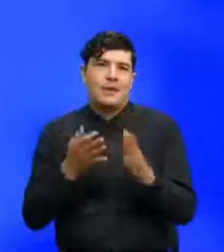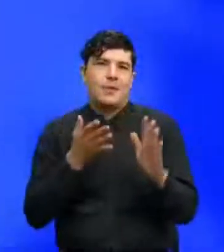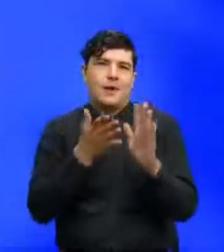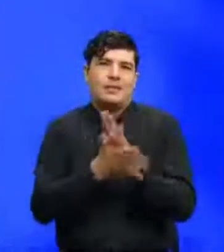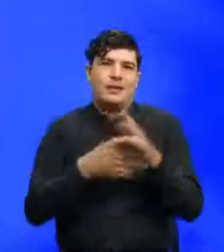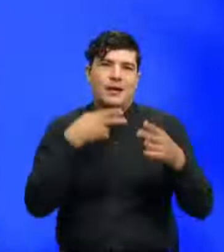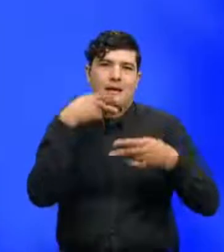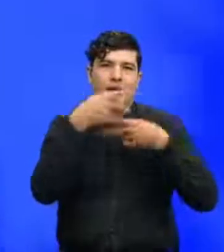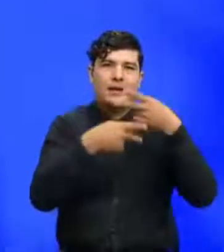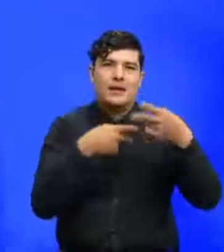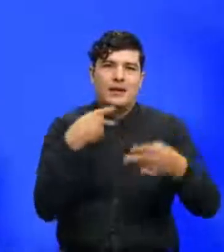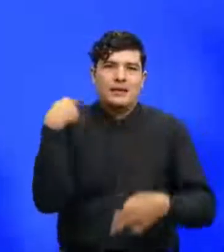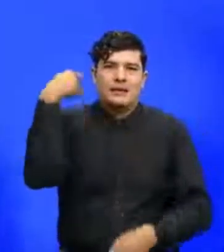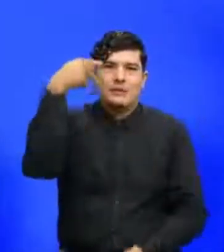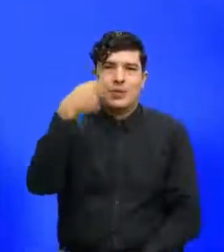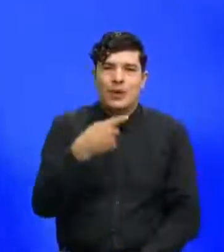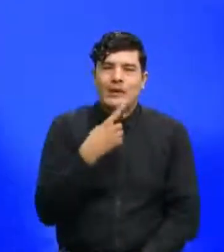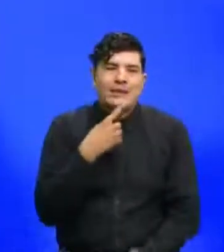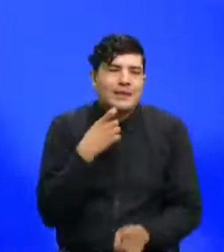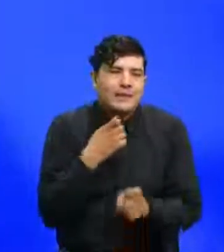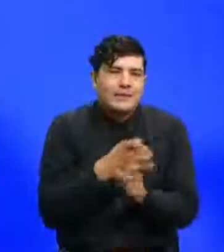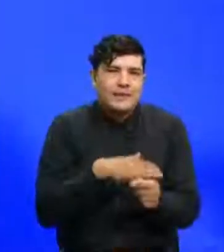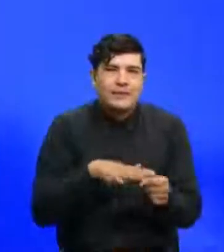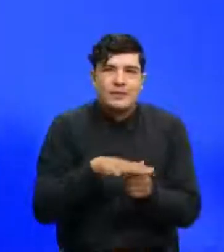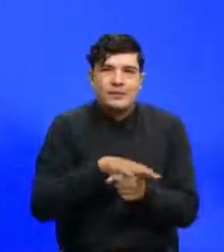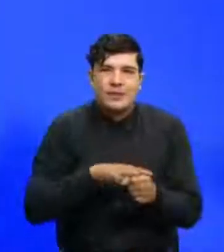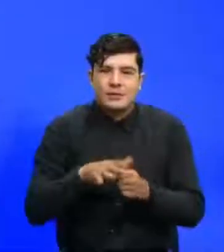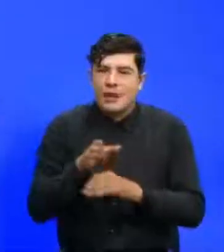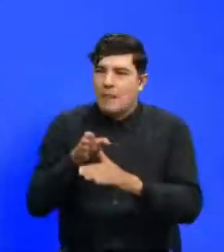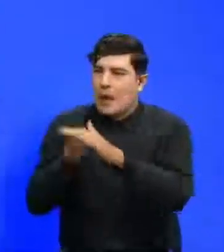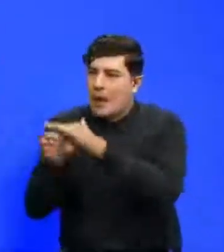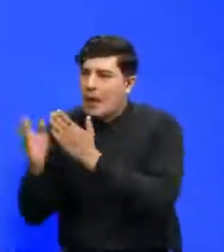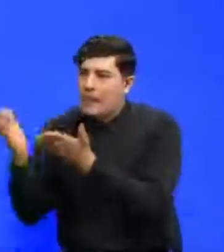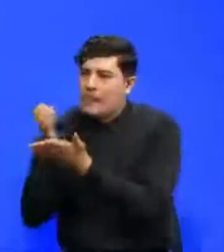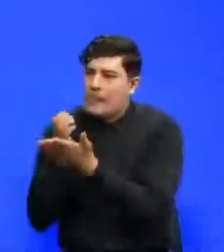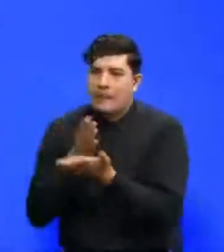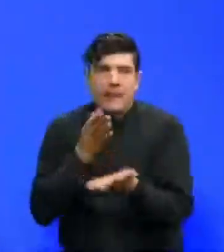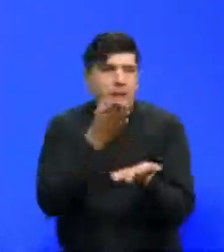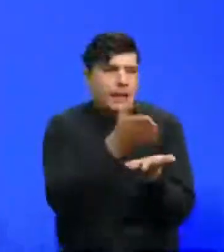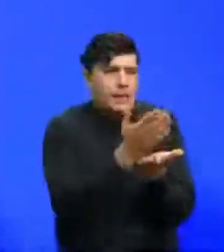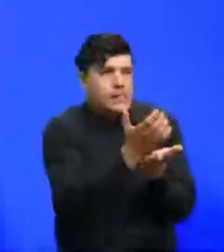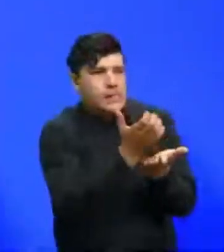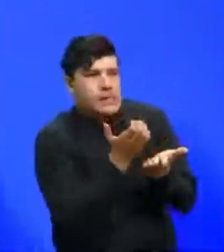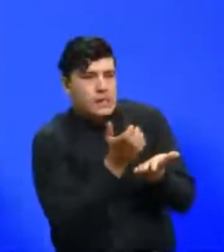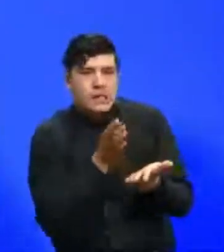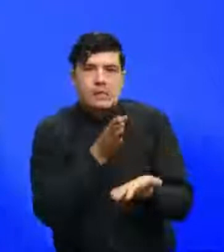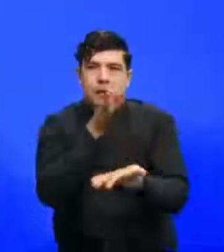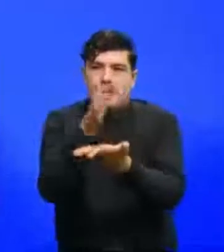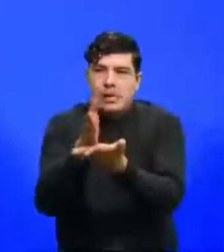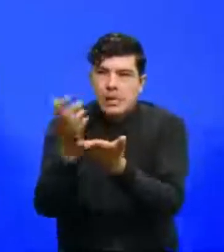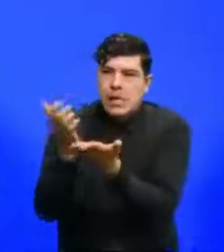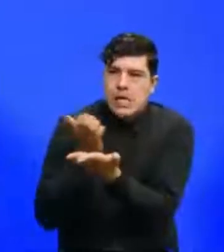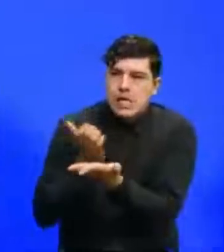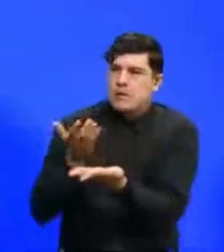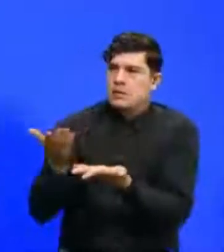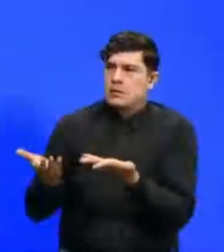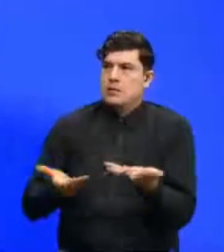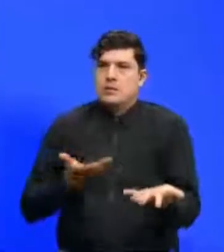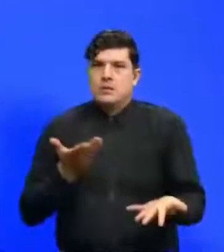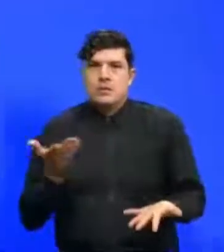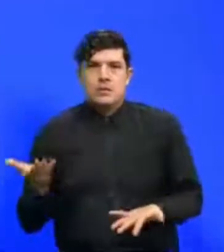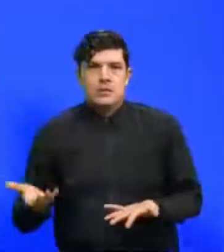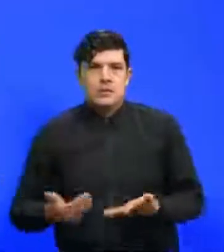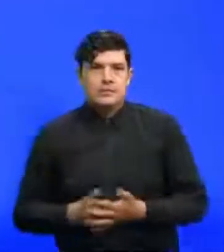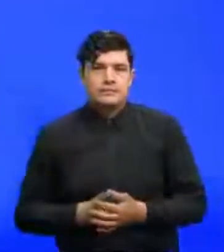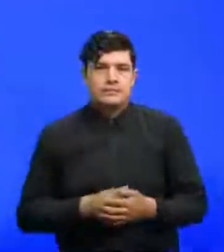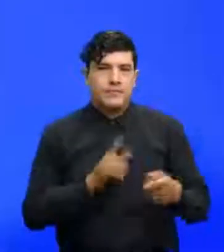no poder ser atendidos debido al colapso hospitalario. Van 2 clínicas, la Chicamocha de la